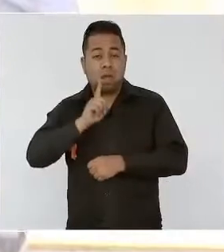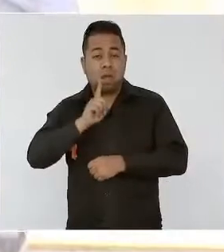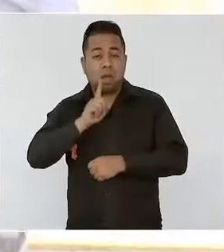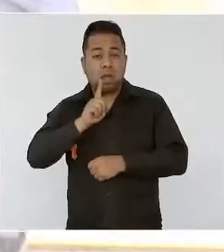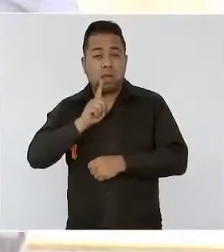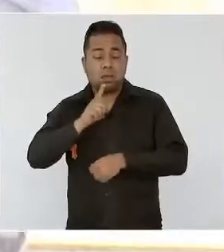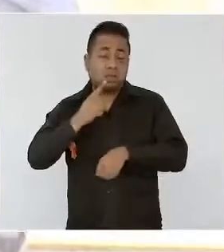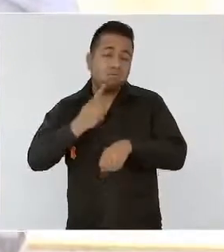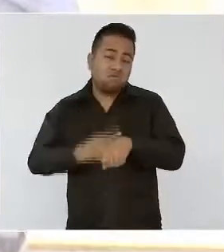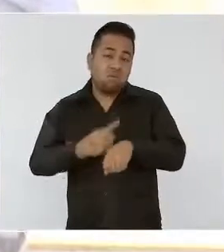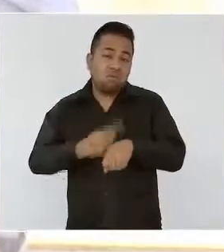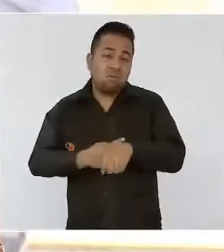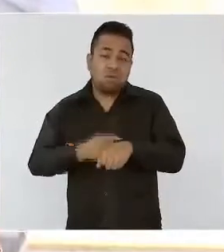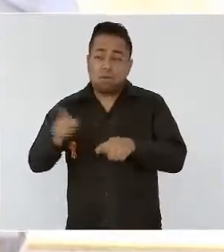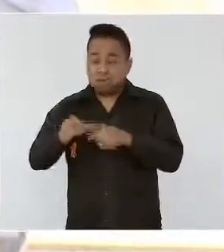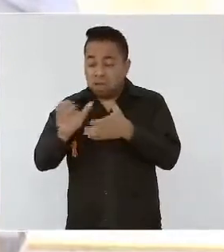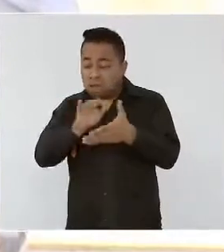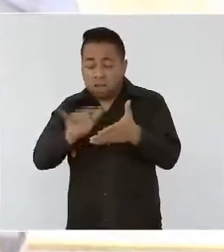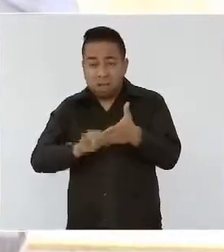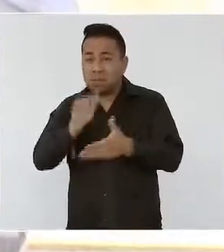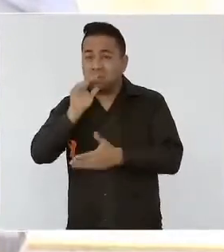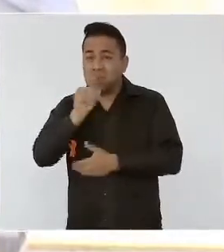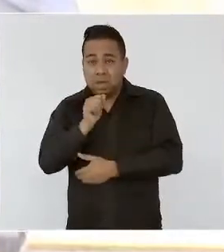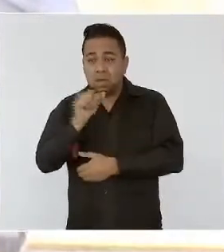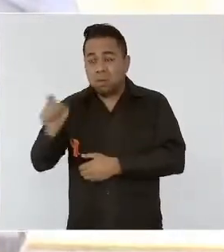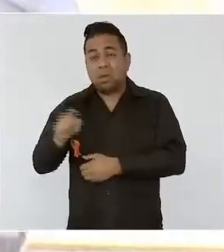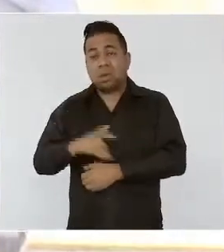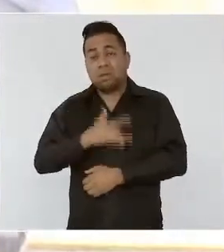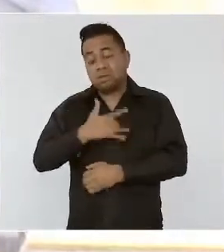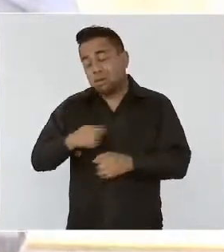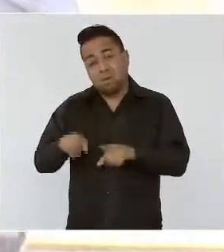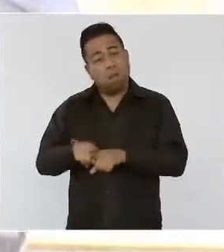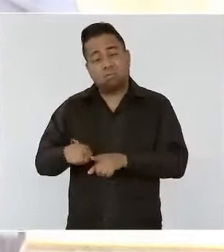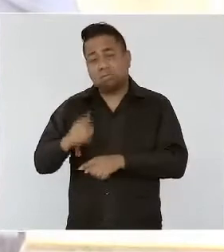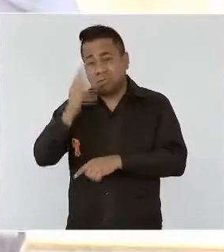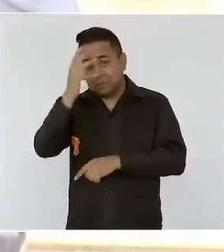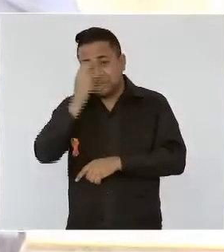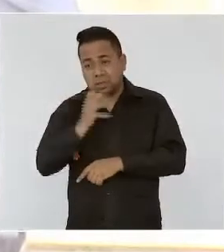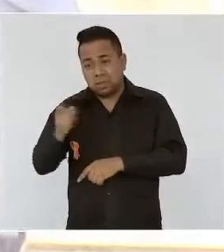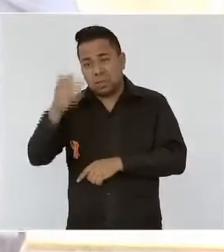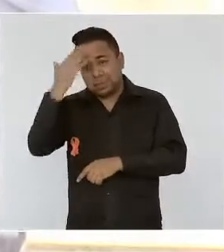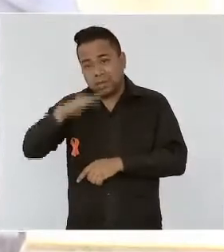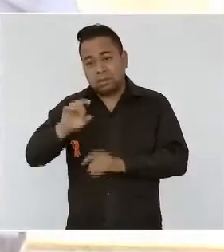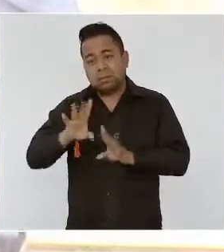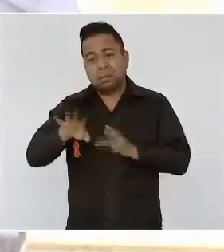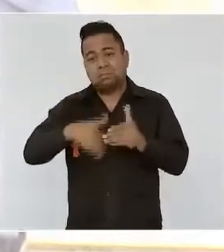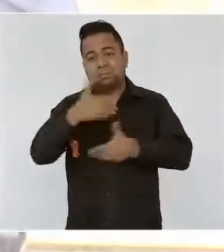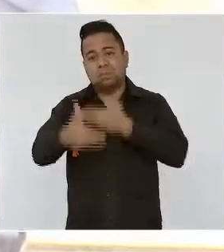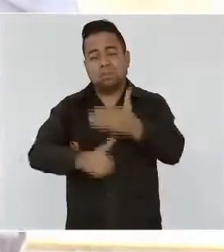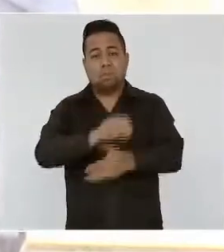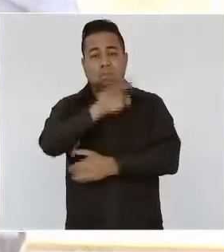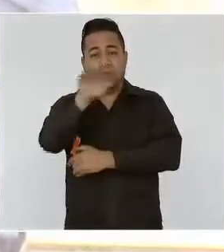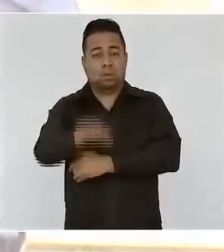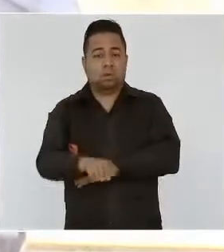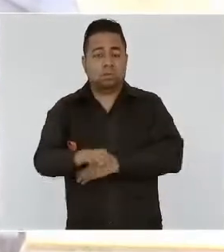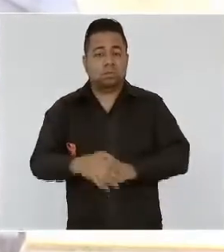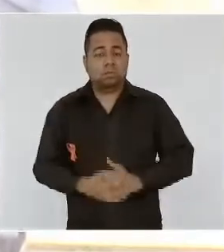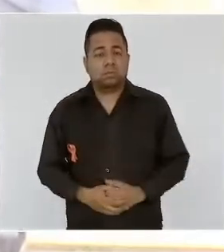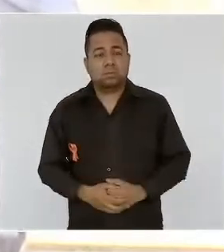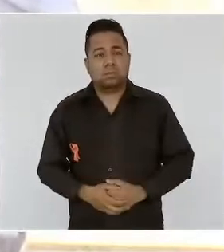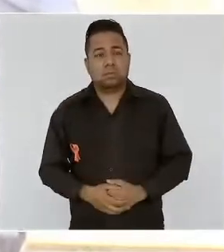estos cuentos. Ella se puso también muy triste porque sabía que se iba a morir. Y